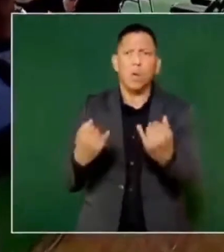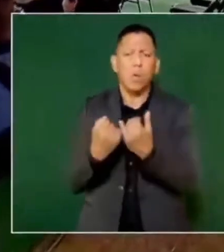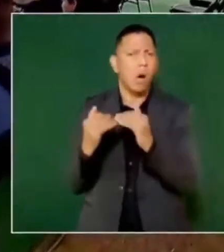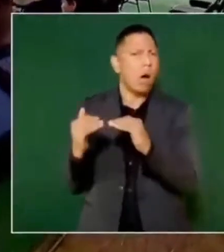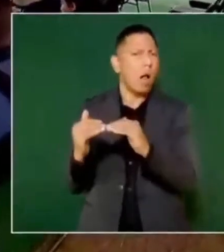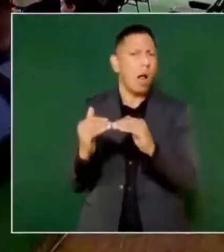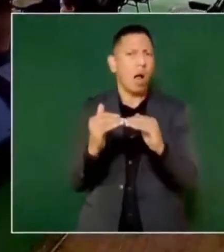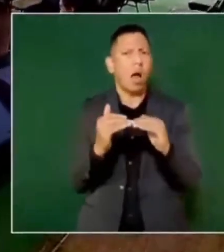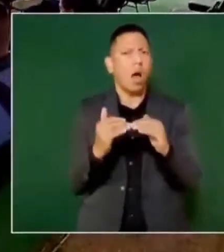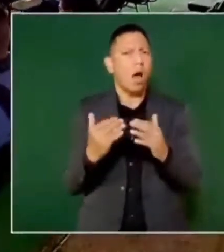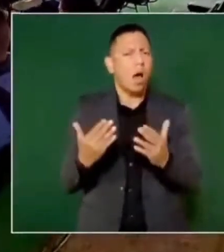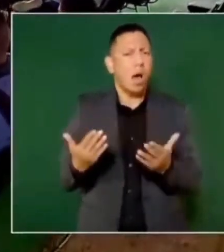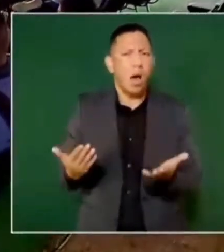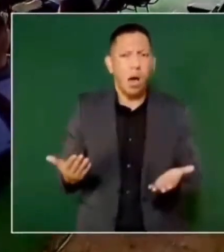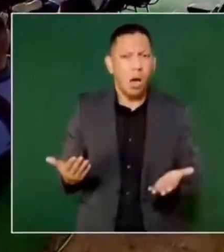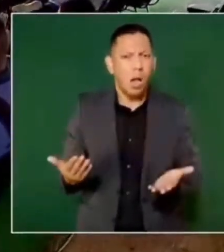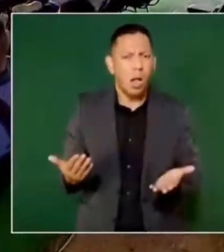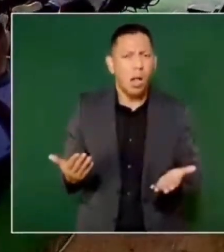y del juicio práctico.